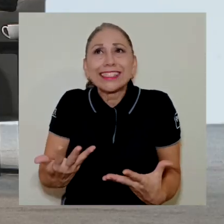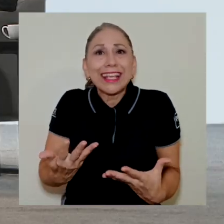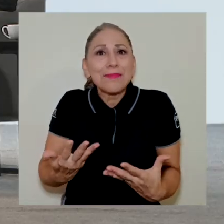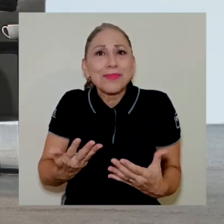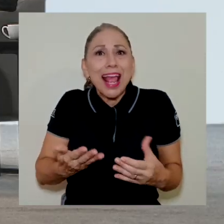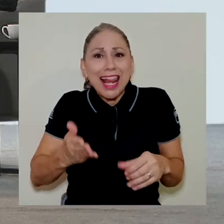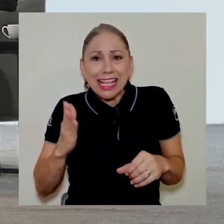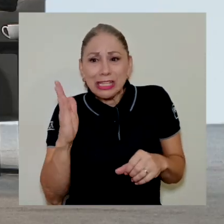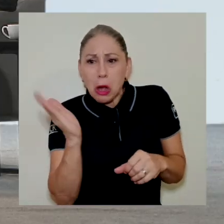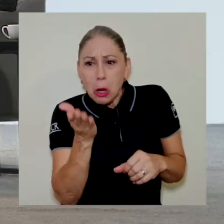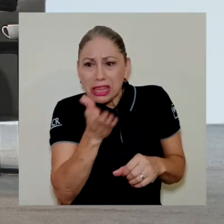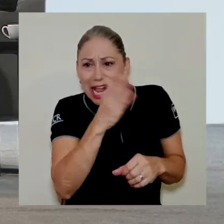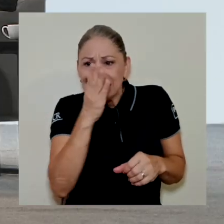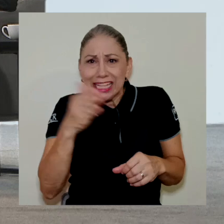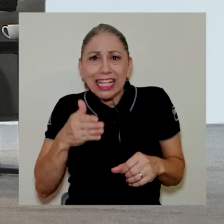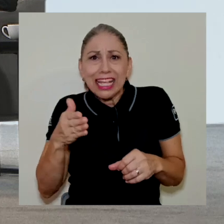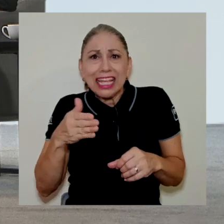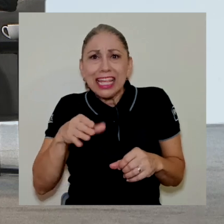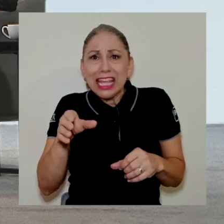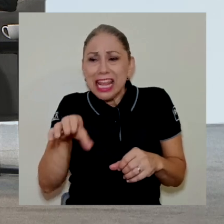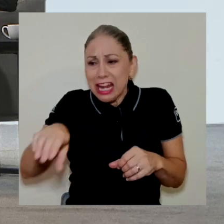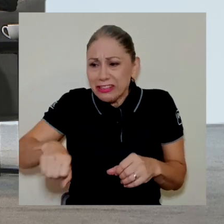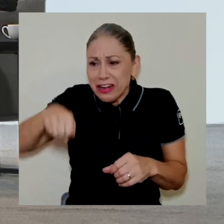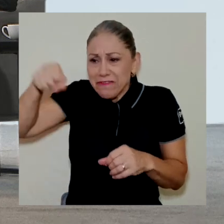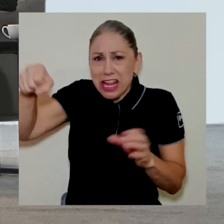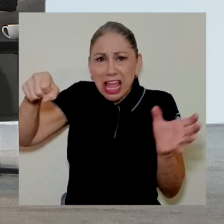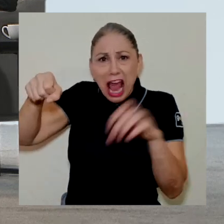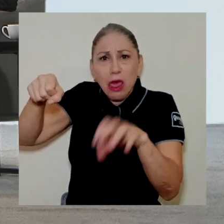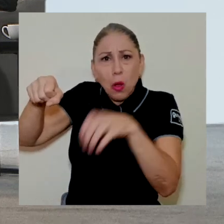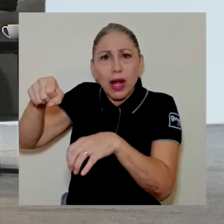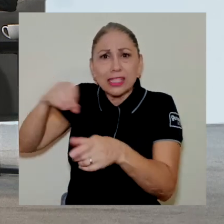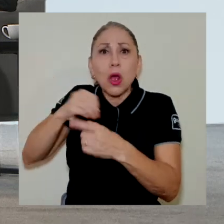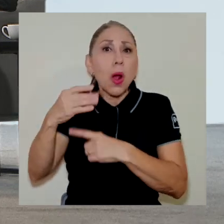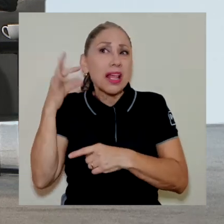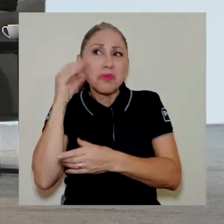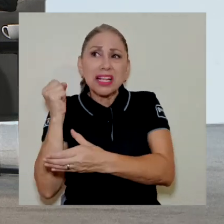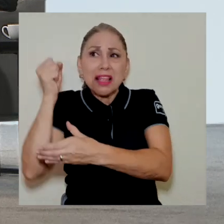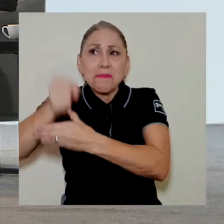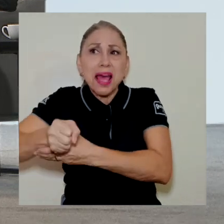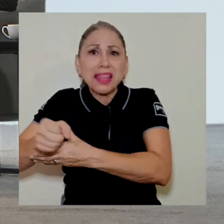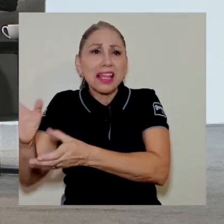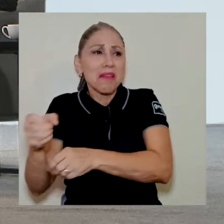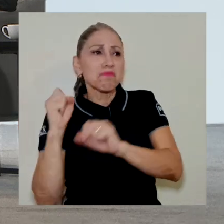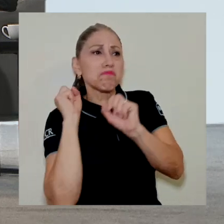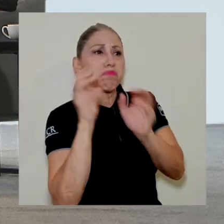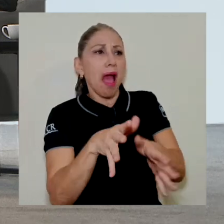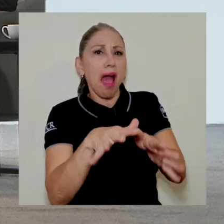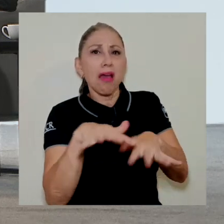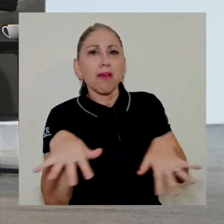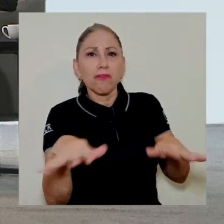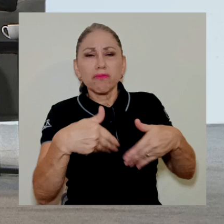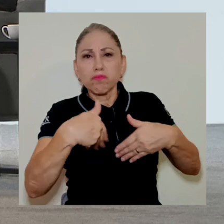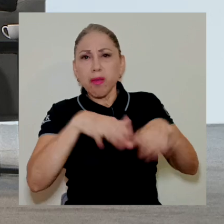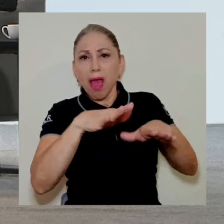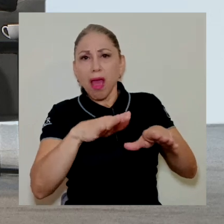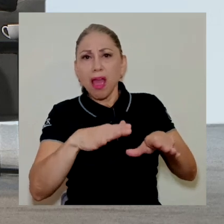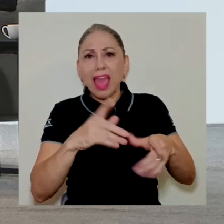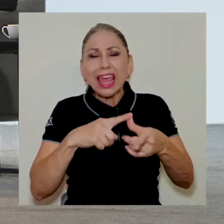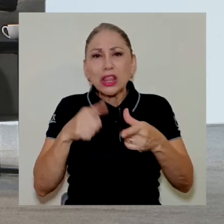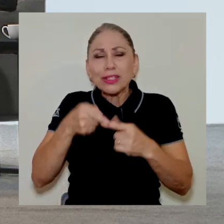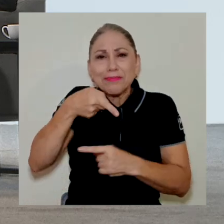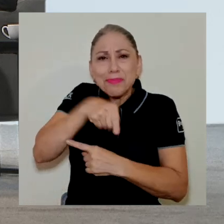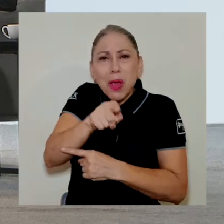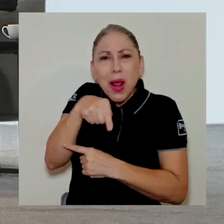guardan en refrigeradoras, las dejan tiradas en lotes baldíos, ¿verdad? Entonces, la violencia se